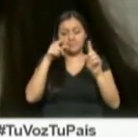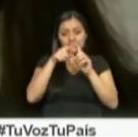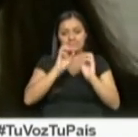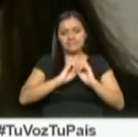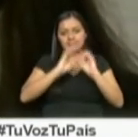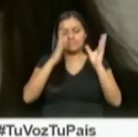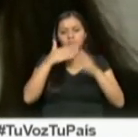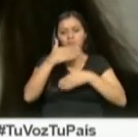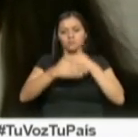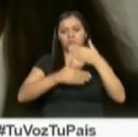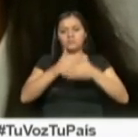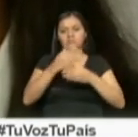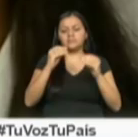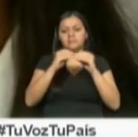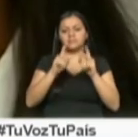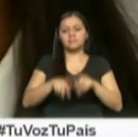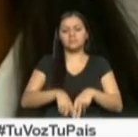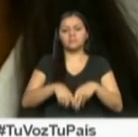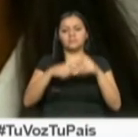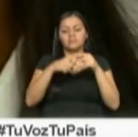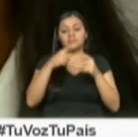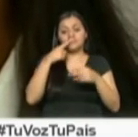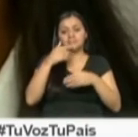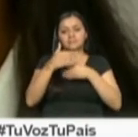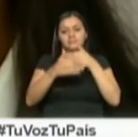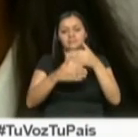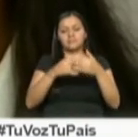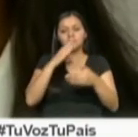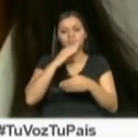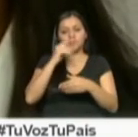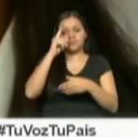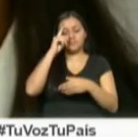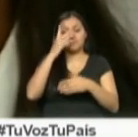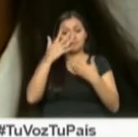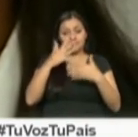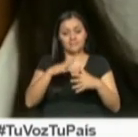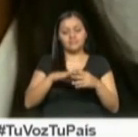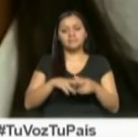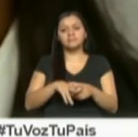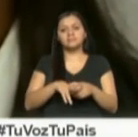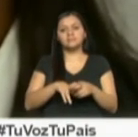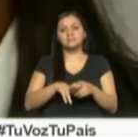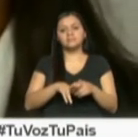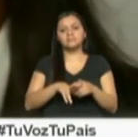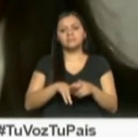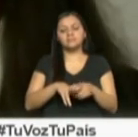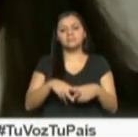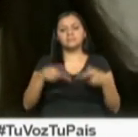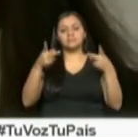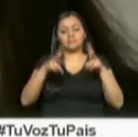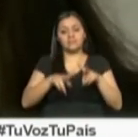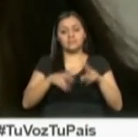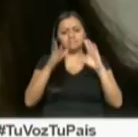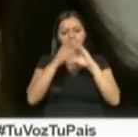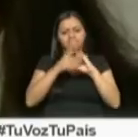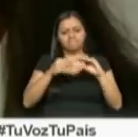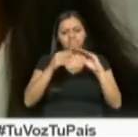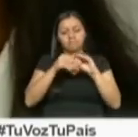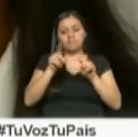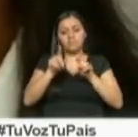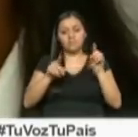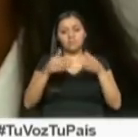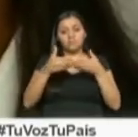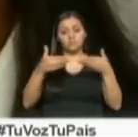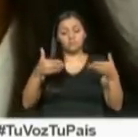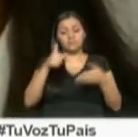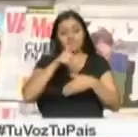se ha cristalizado sobre todo a partir del ascenso del presidente Rafael Correa al poder, y también describimos algunos vicios del periodismo